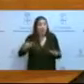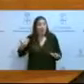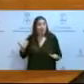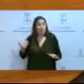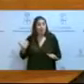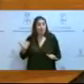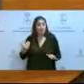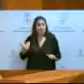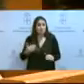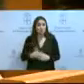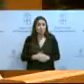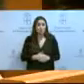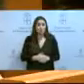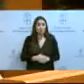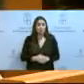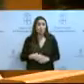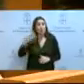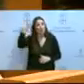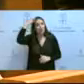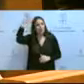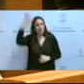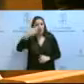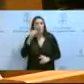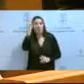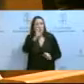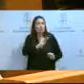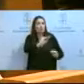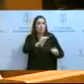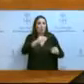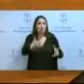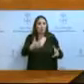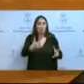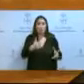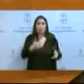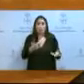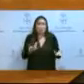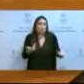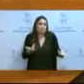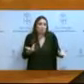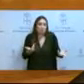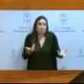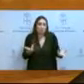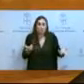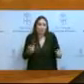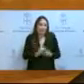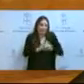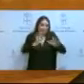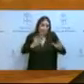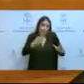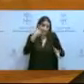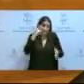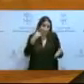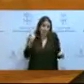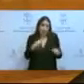de que el rey manifestara cuál era su posición, y no digo que me anticipa nada, sino que era una cosa bien sabida, pues